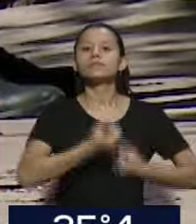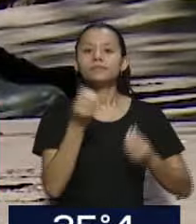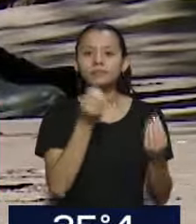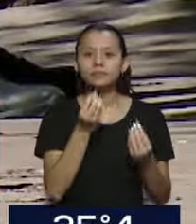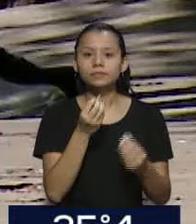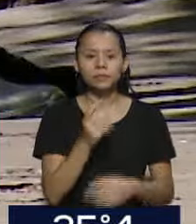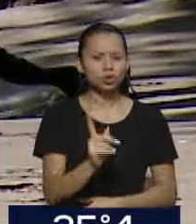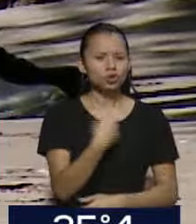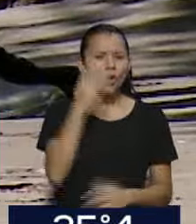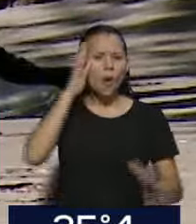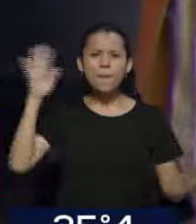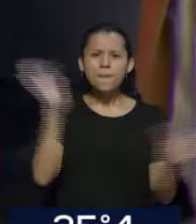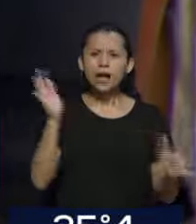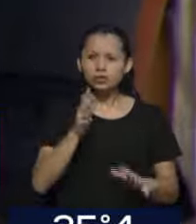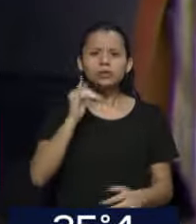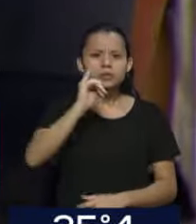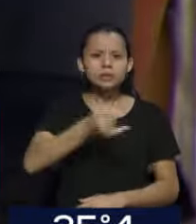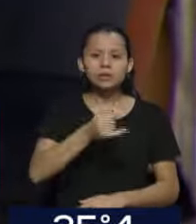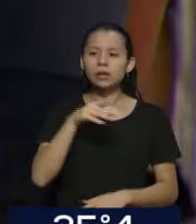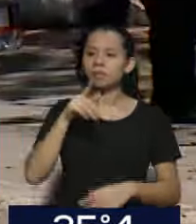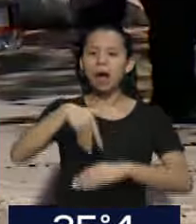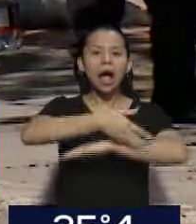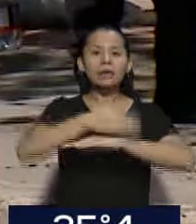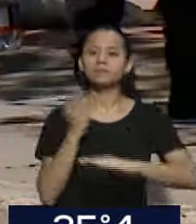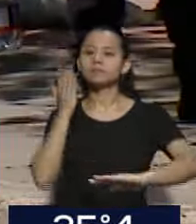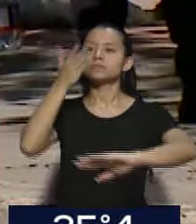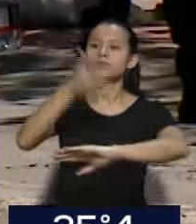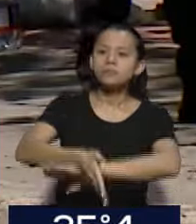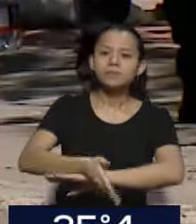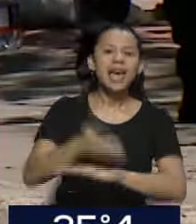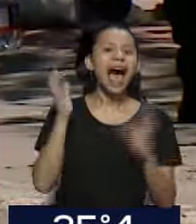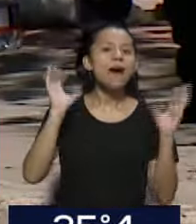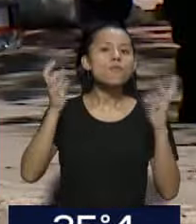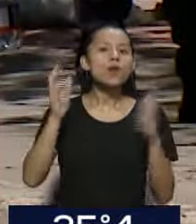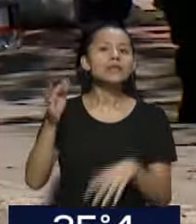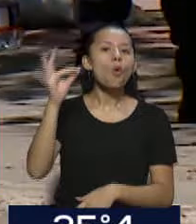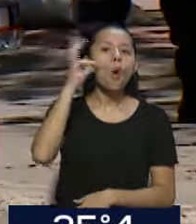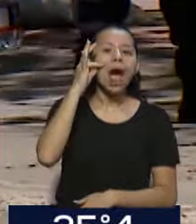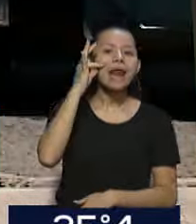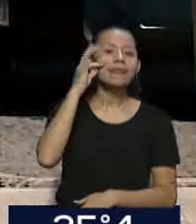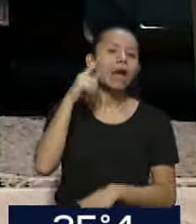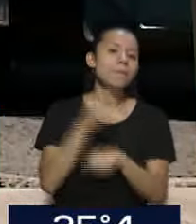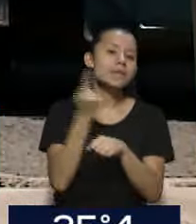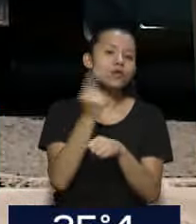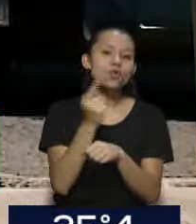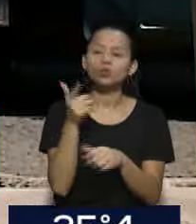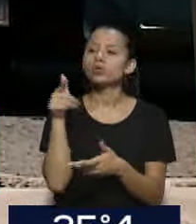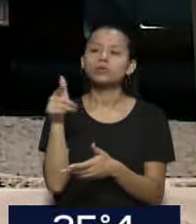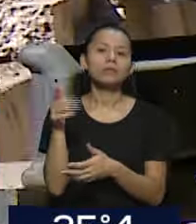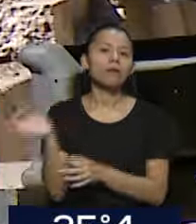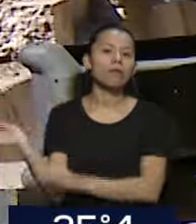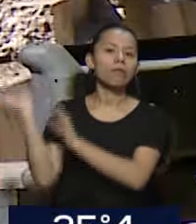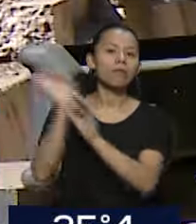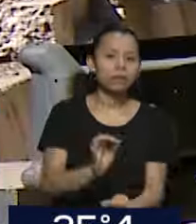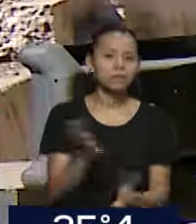salimos a la calle, pero la ambulancia del SEC tardó unos 40 minutos en llegar hasta el lugar. Una vez que los médicos se